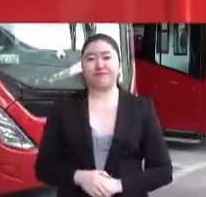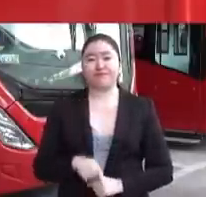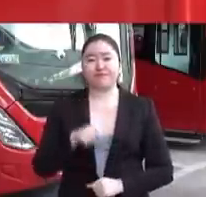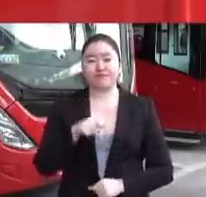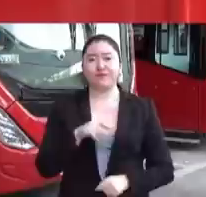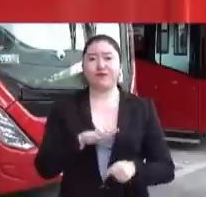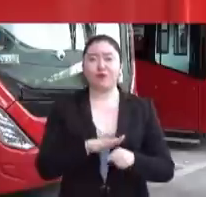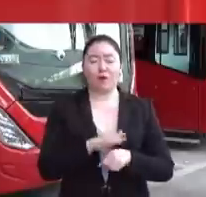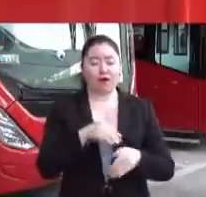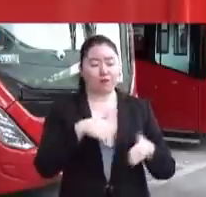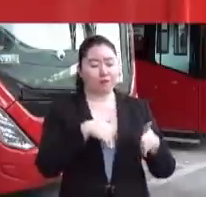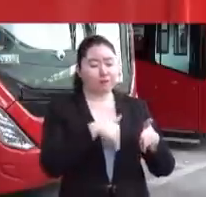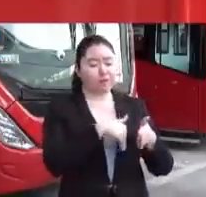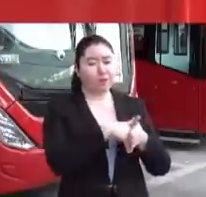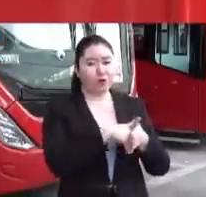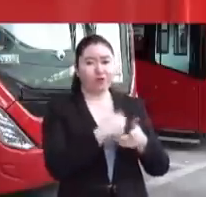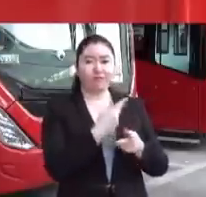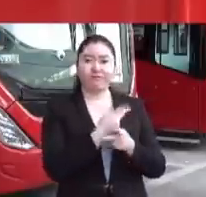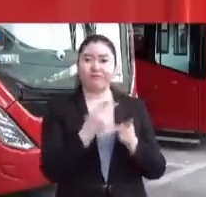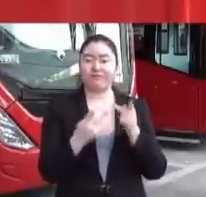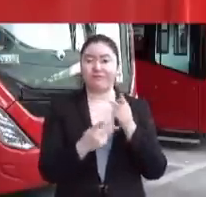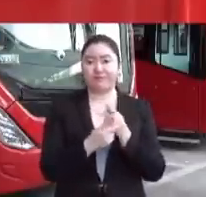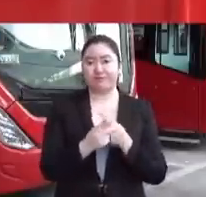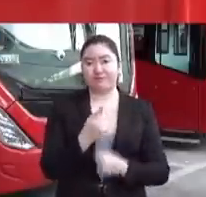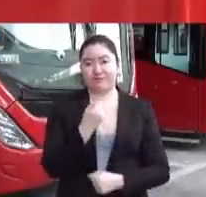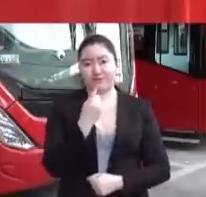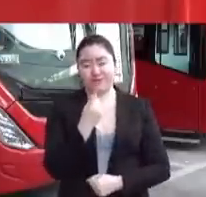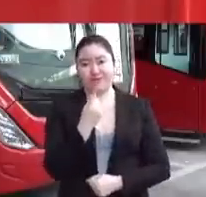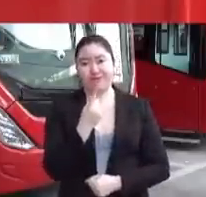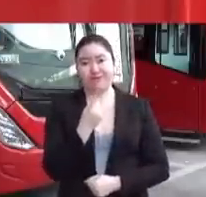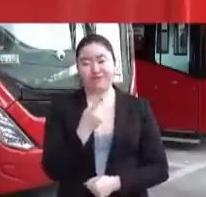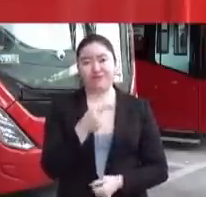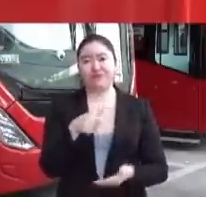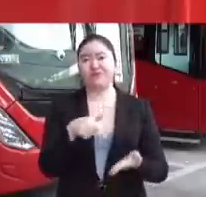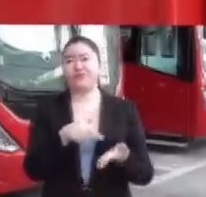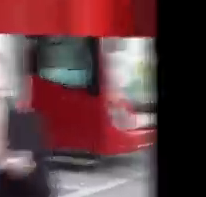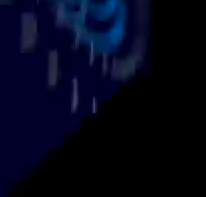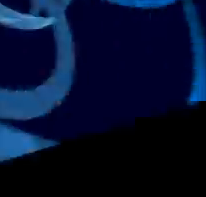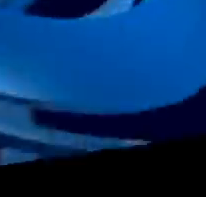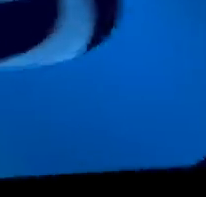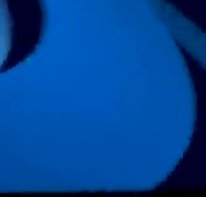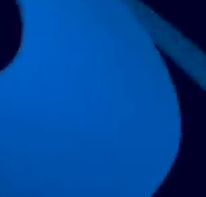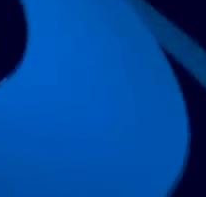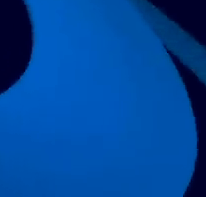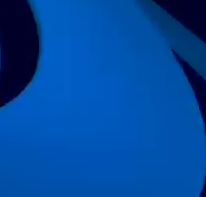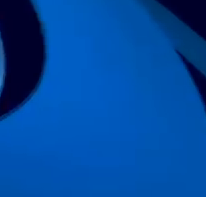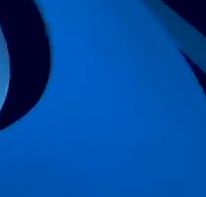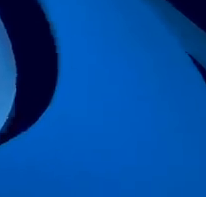que llega hasta la preparatoria número 1 en Xochimilco.